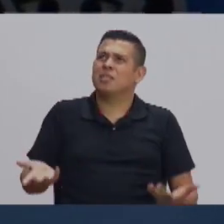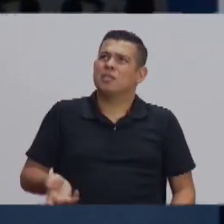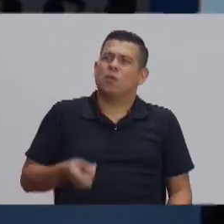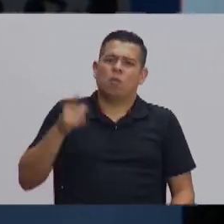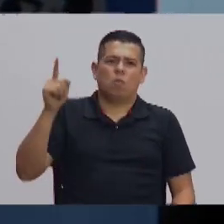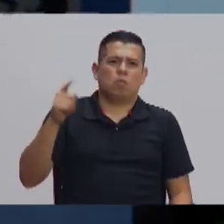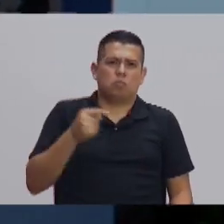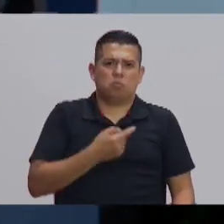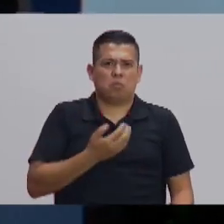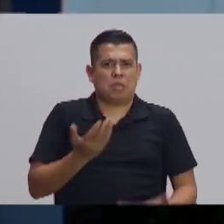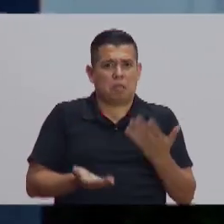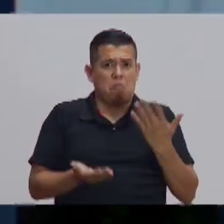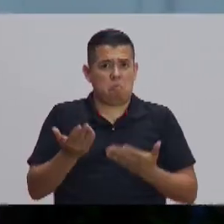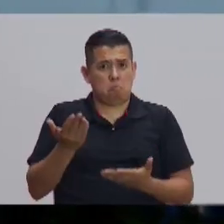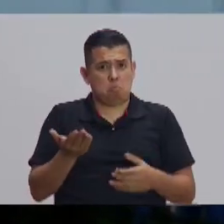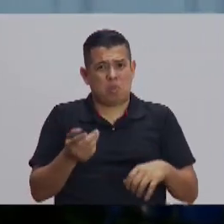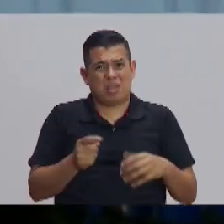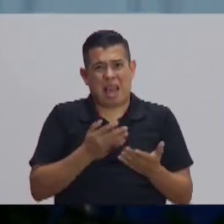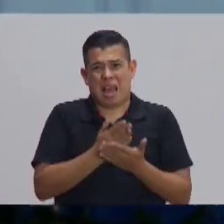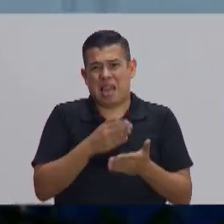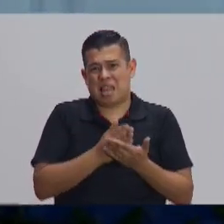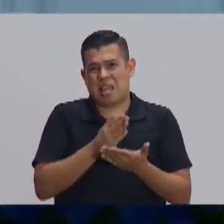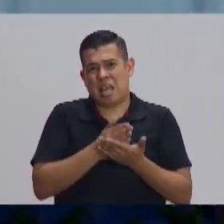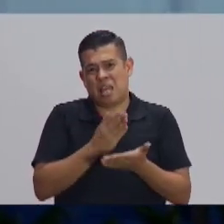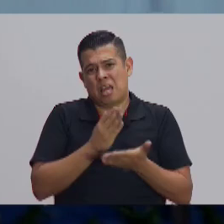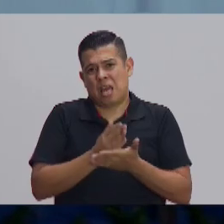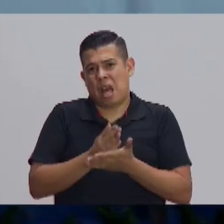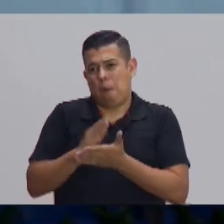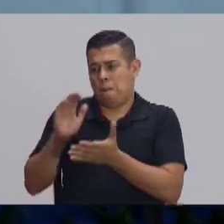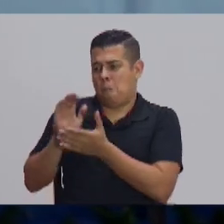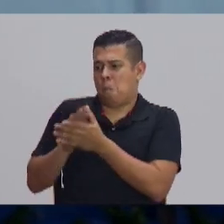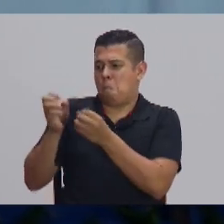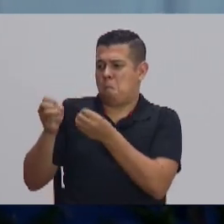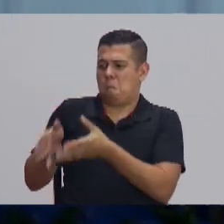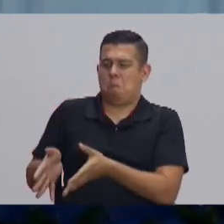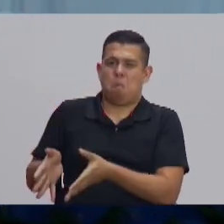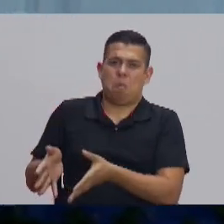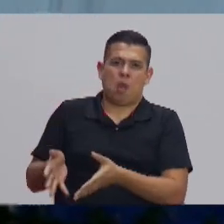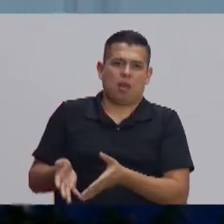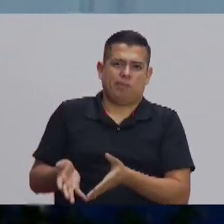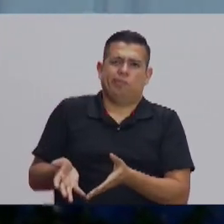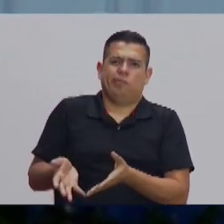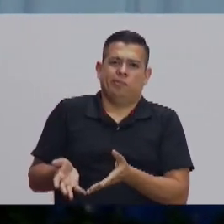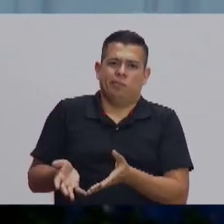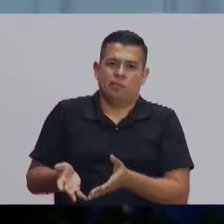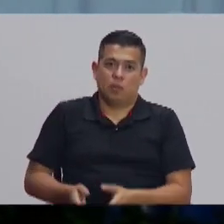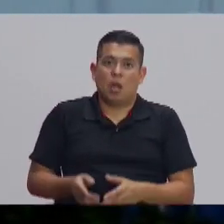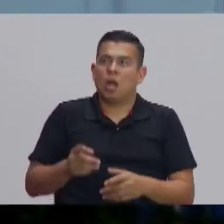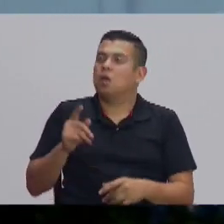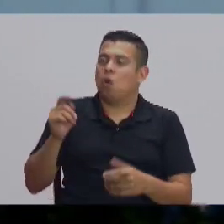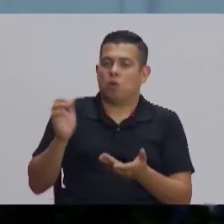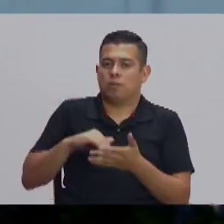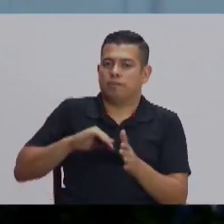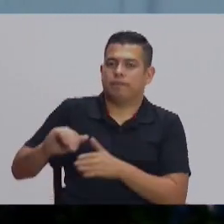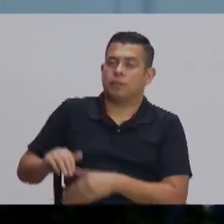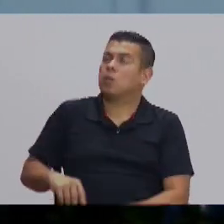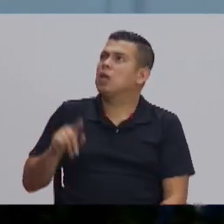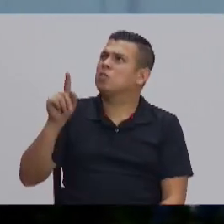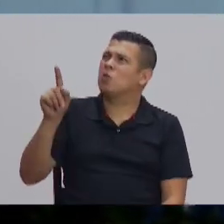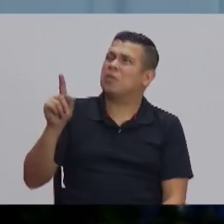si no no hubiera venido tanto a la iglesia no hubiera perdido mi matrimonio señor